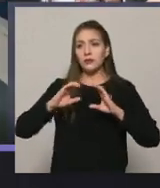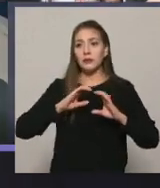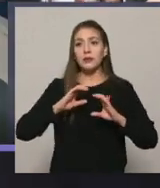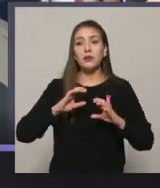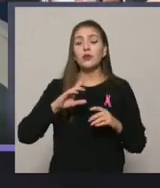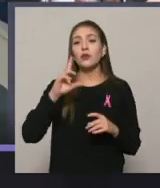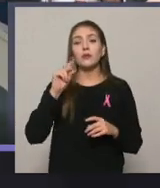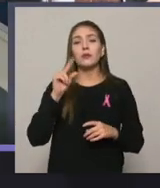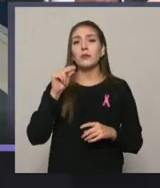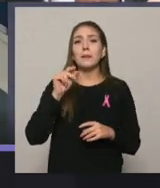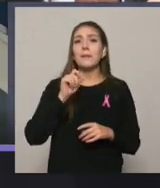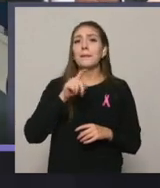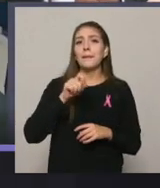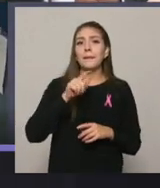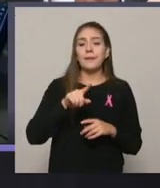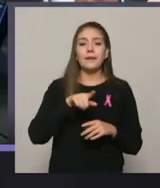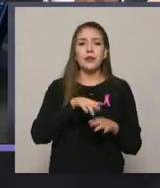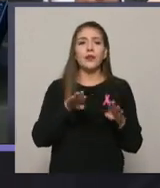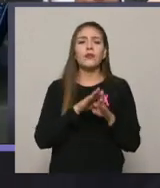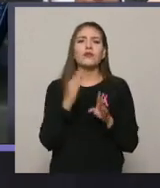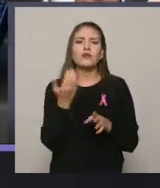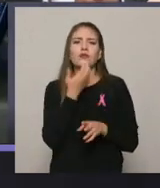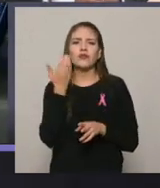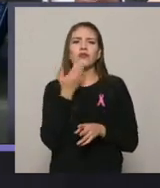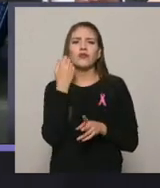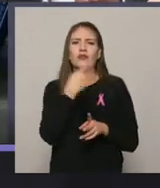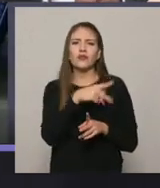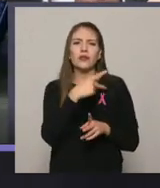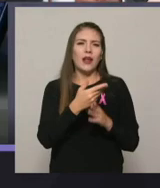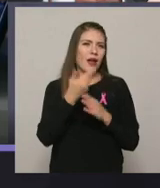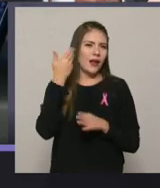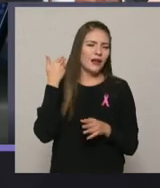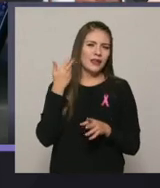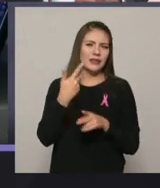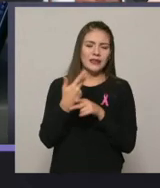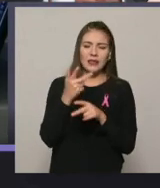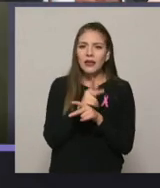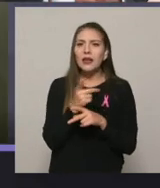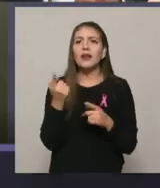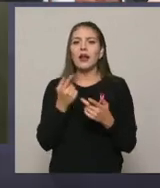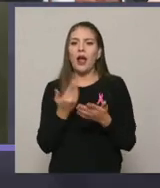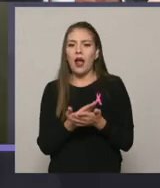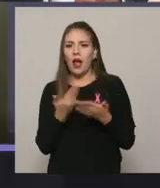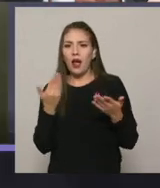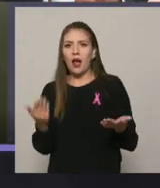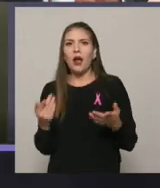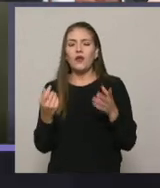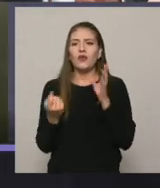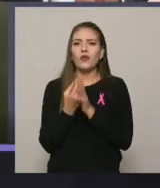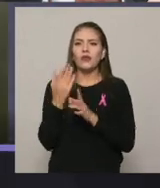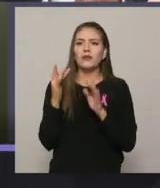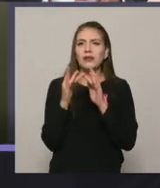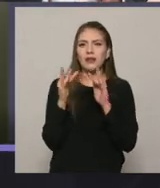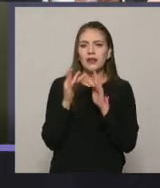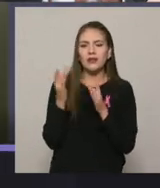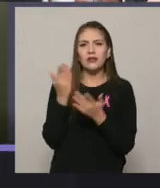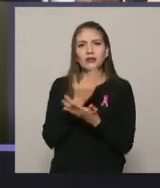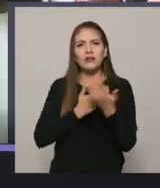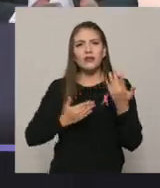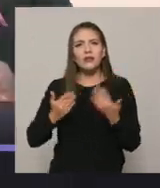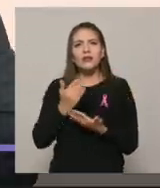medios, llamémosle tradicionales, que ahora en las redes sociales y en los nuevos medios, los